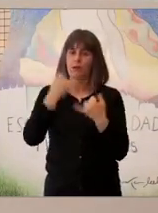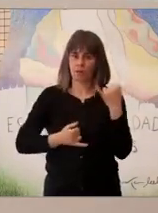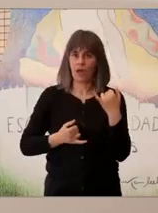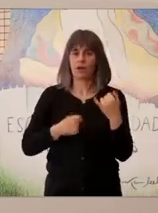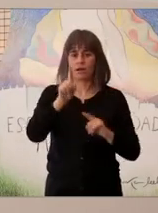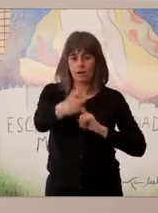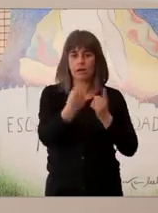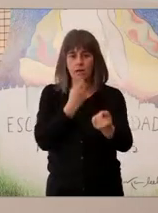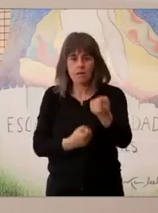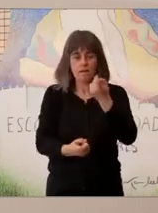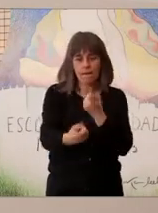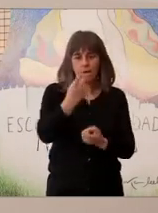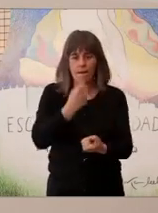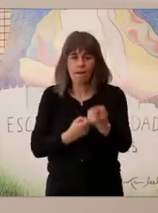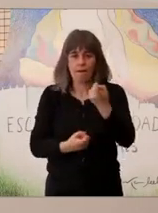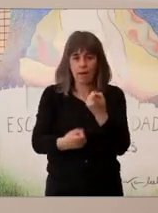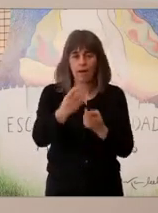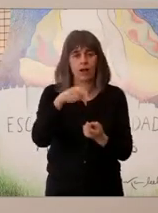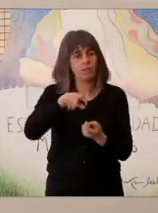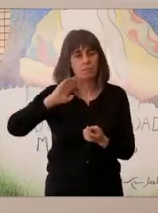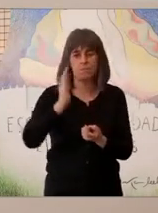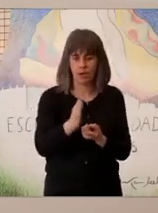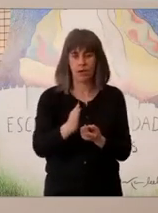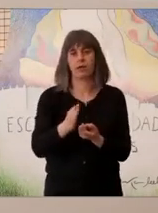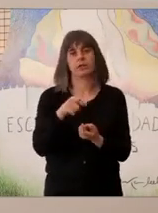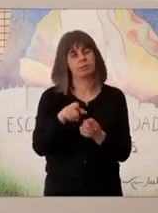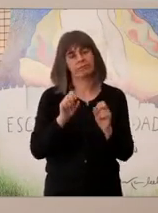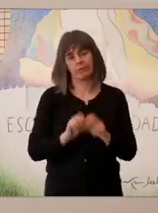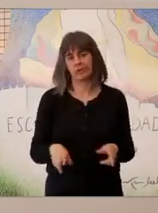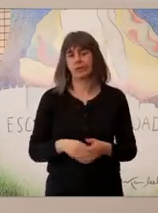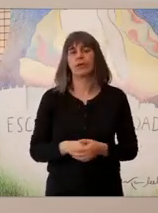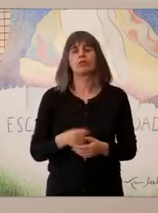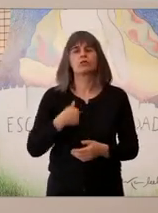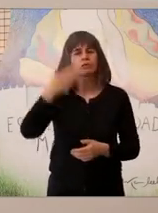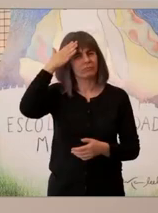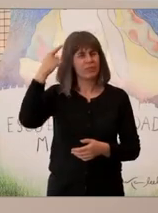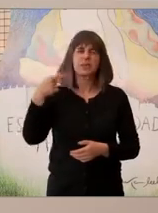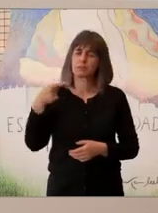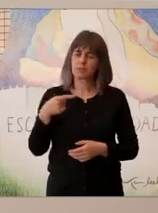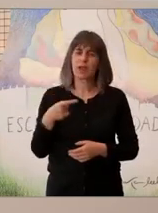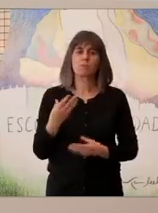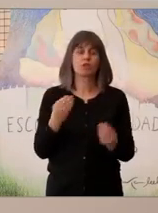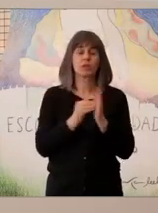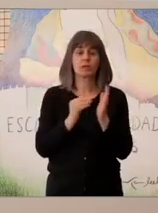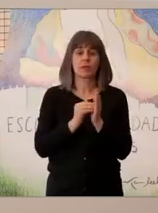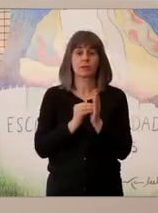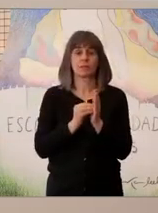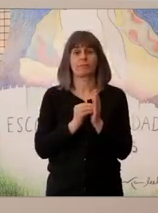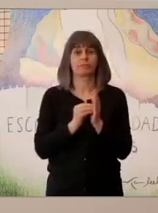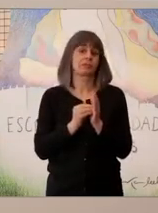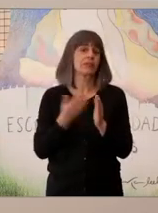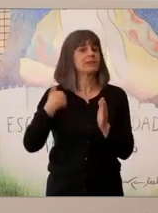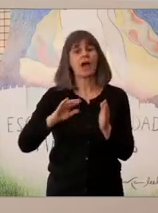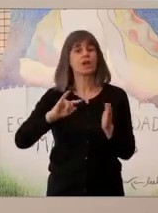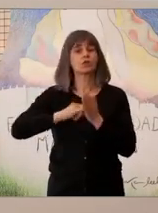como consecuencia de iniciar un procedimiento judicial. Yo soy más pesimista, no siempre las cosas se solucionan cuando una mujer denuncia y se